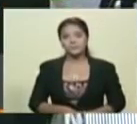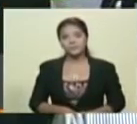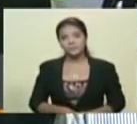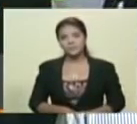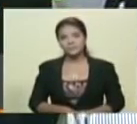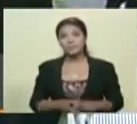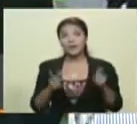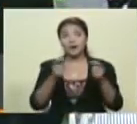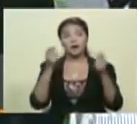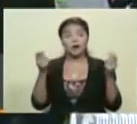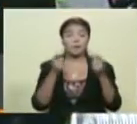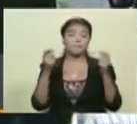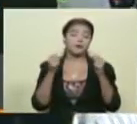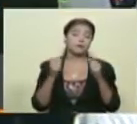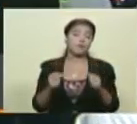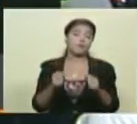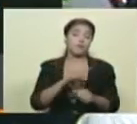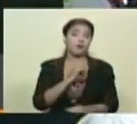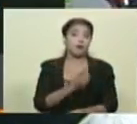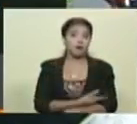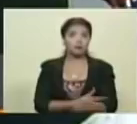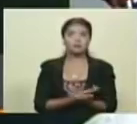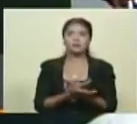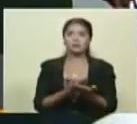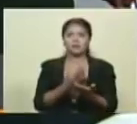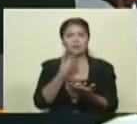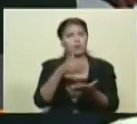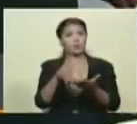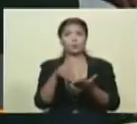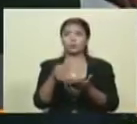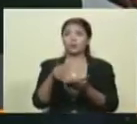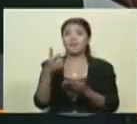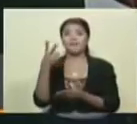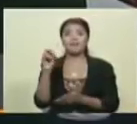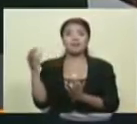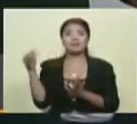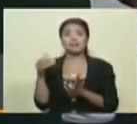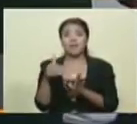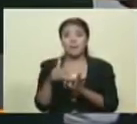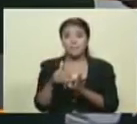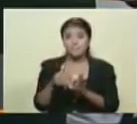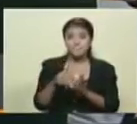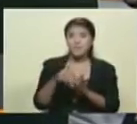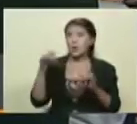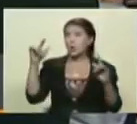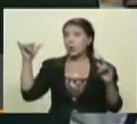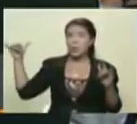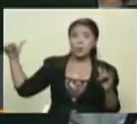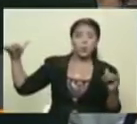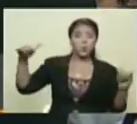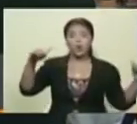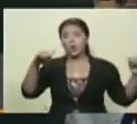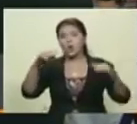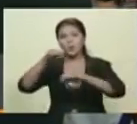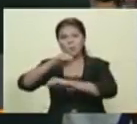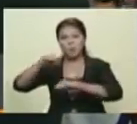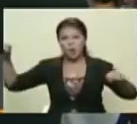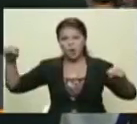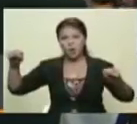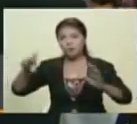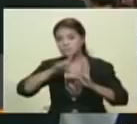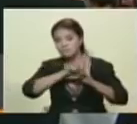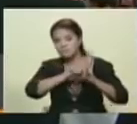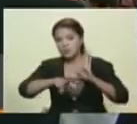La campaña que se hizo, que justificó 20.000 incursiones aéreas, la destrucción. Y hoy Libia